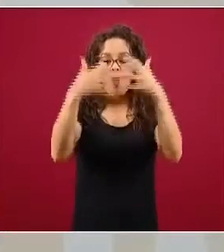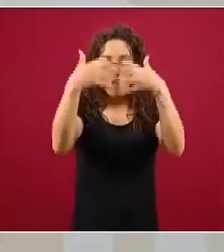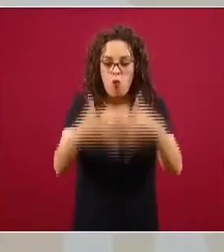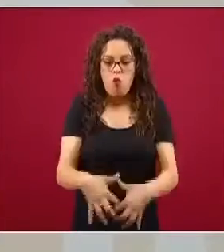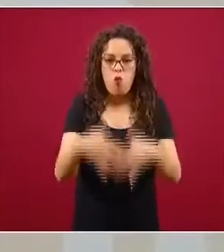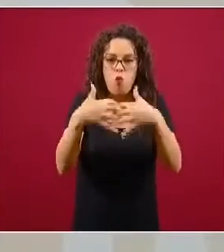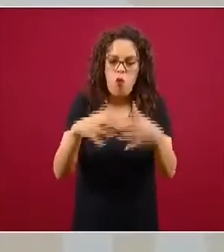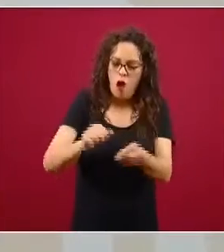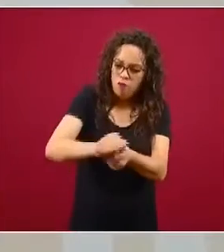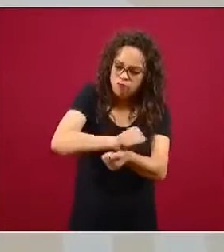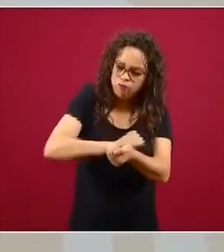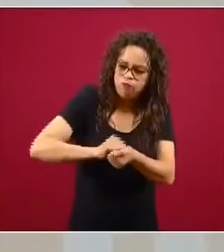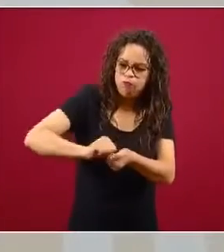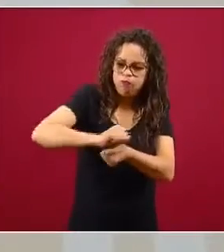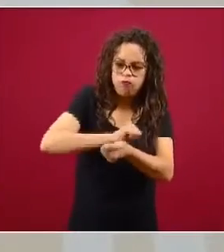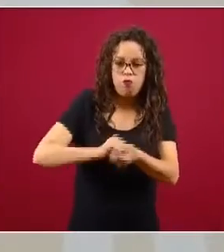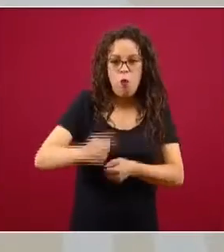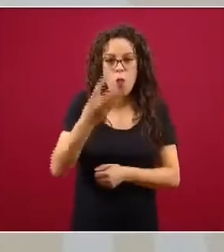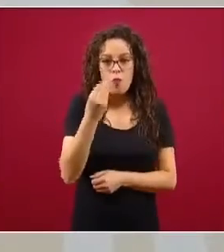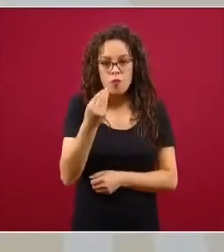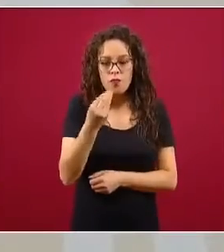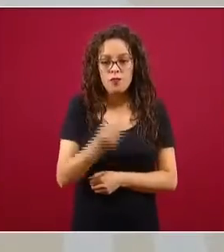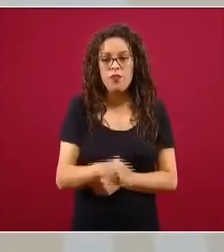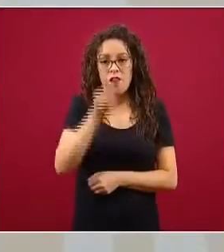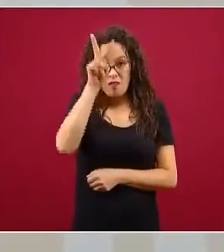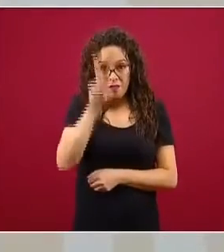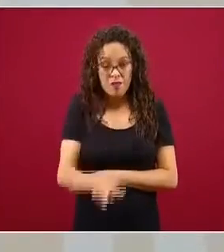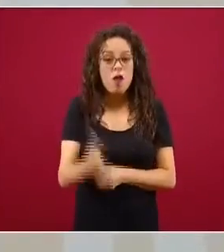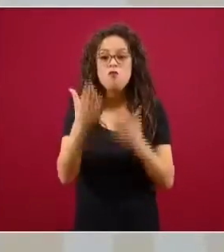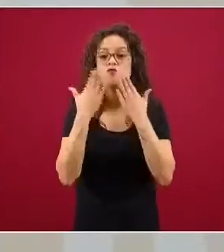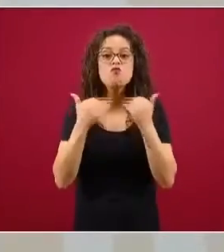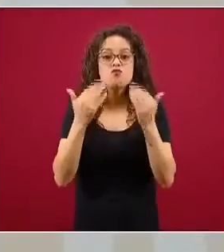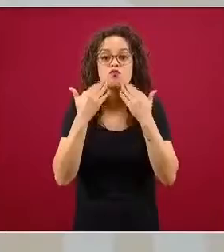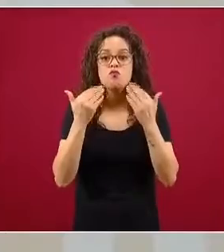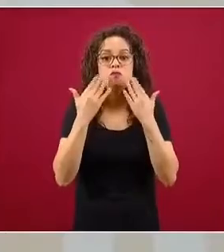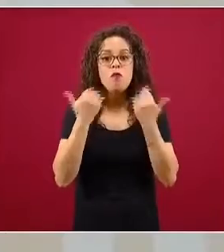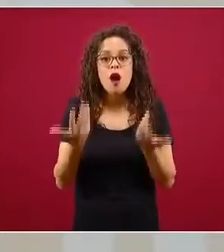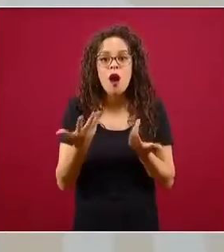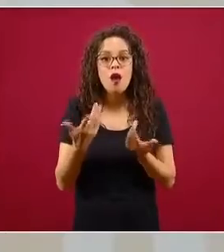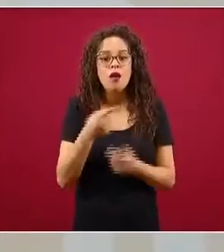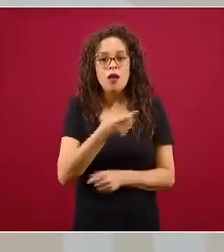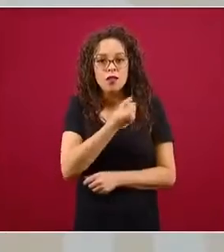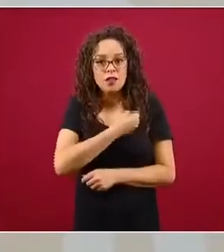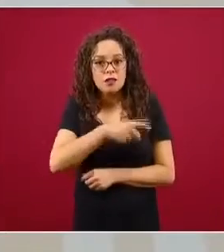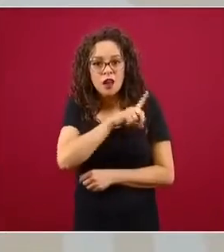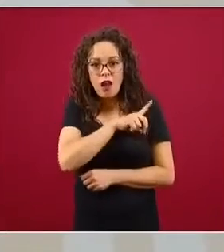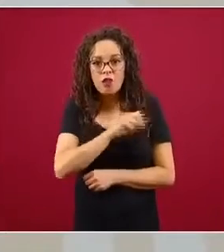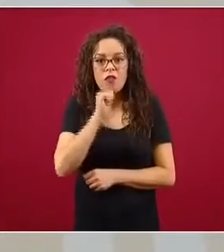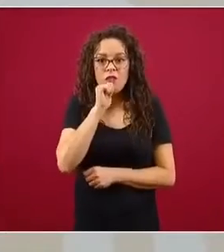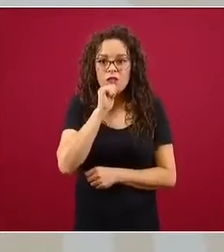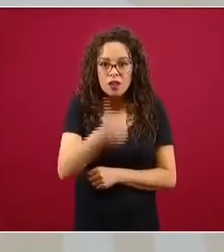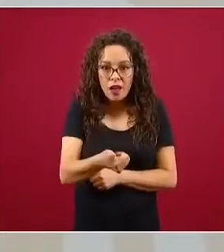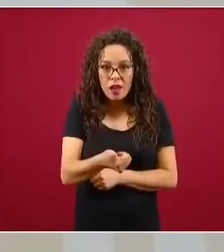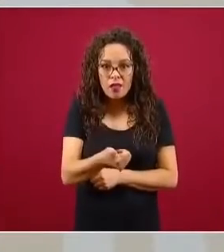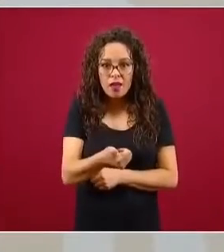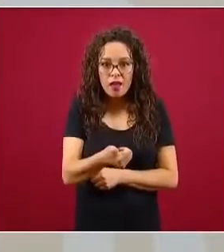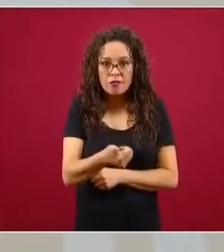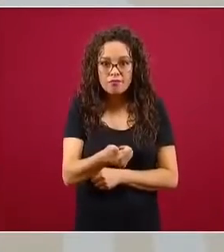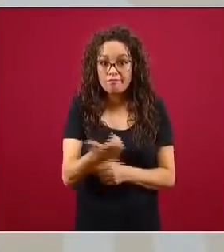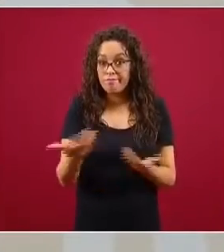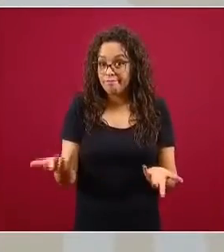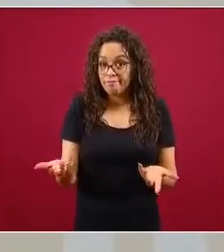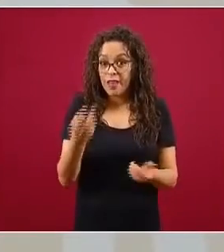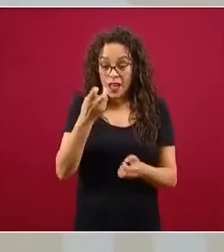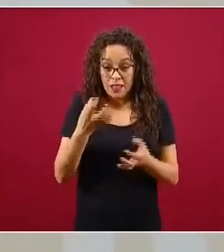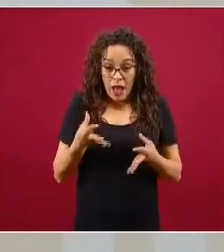industrializados, ultraprocesados, de muy baja calidad nutricional y altísimo contenido de calorías. Y esto ha sido